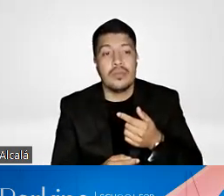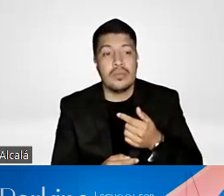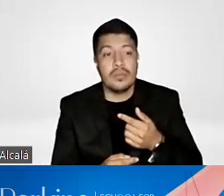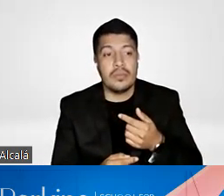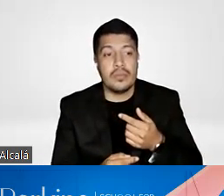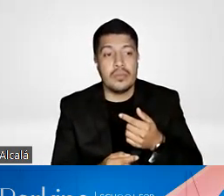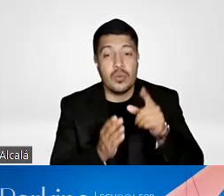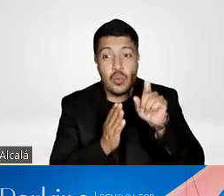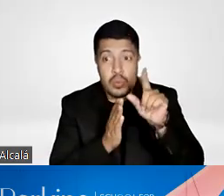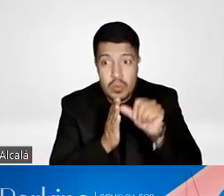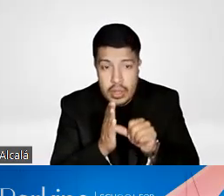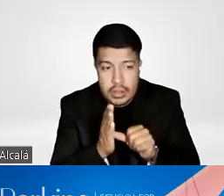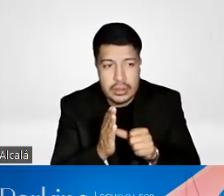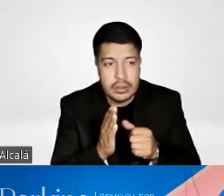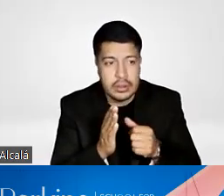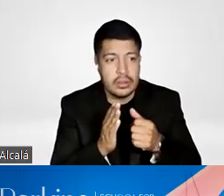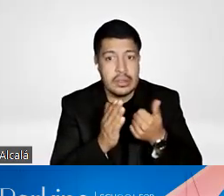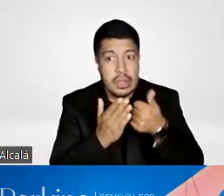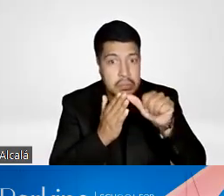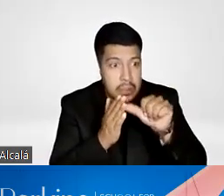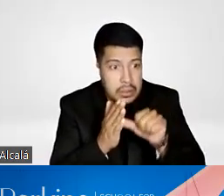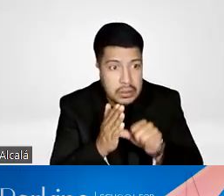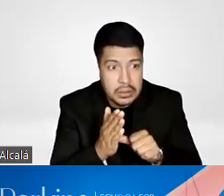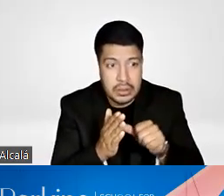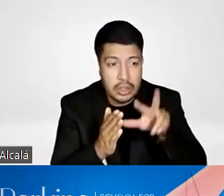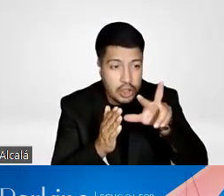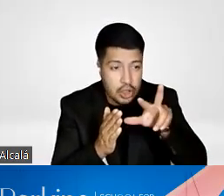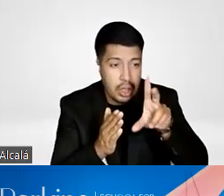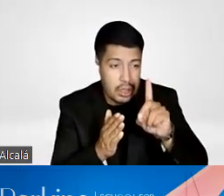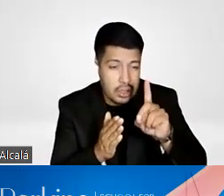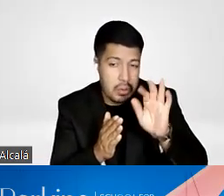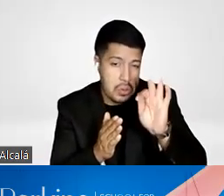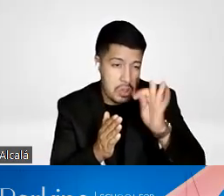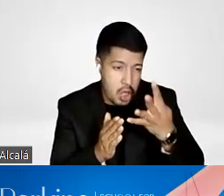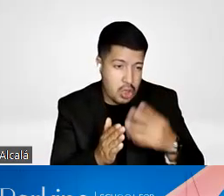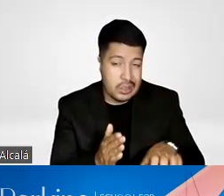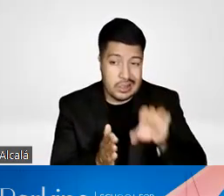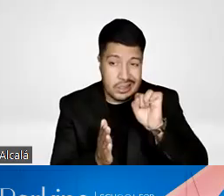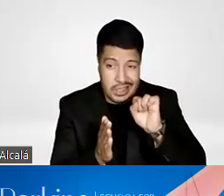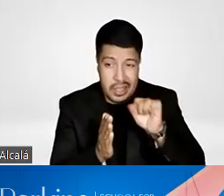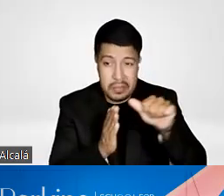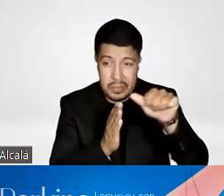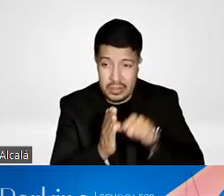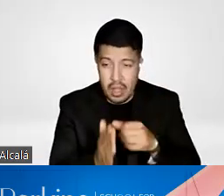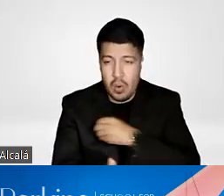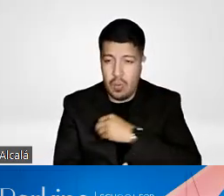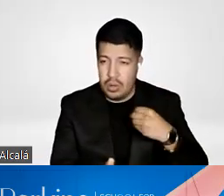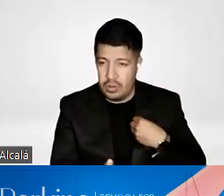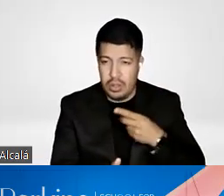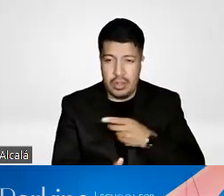de edad, a los 6, 18, 30, 42 y 60 meses obligatoriamente, ¿no? Pero los puedes